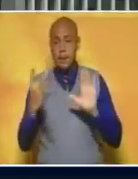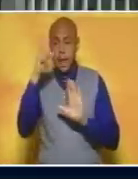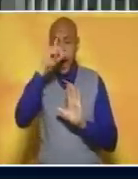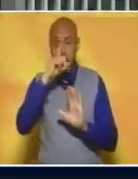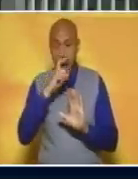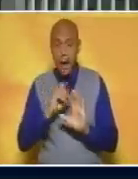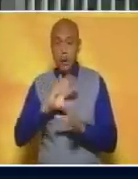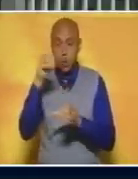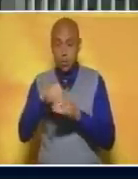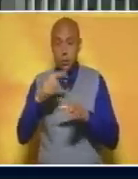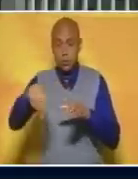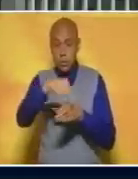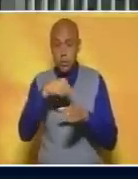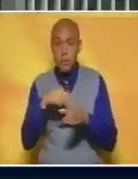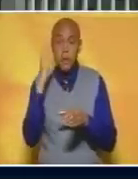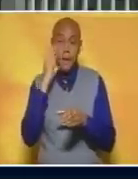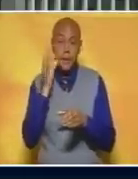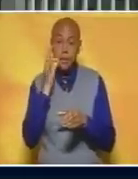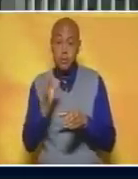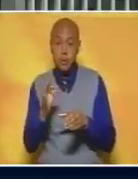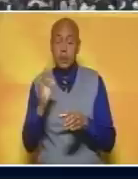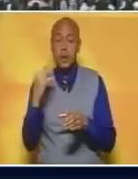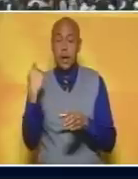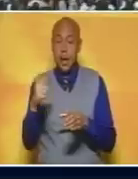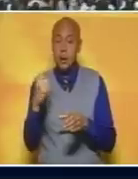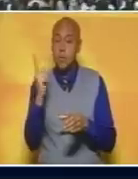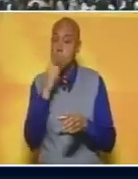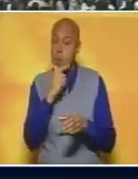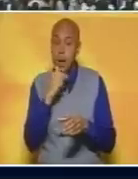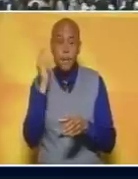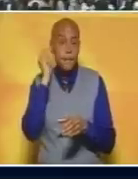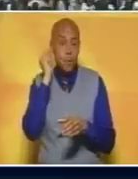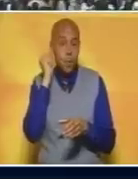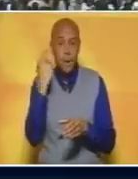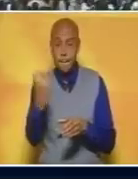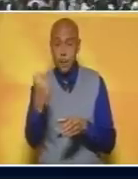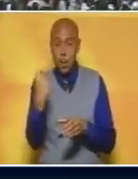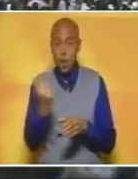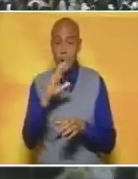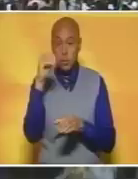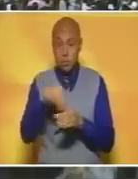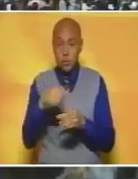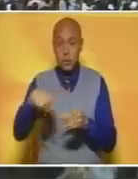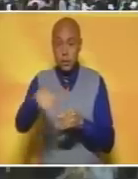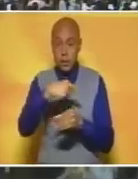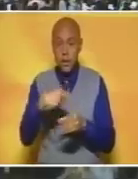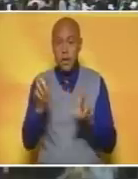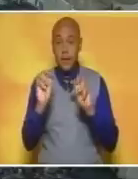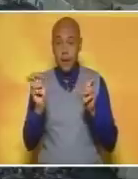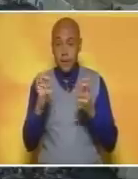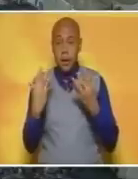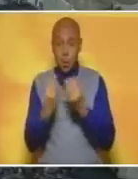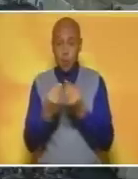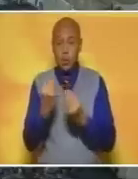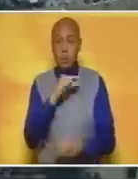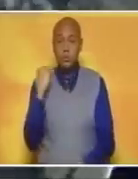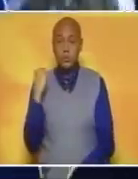años en ese departamento, ante la escasez de presencia femenina en cargos vinculados a la Santa Sede.